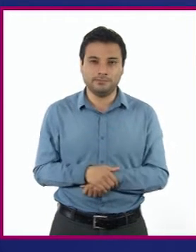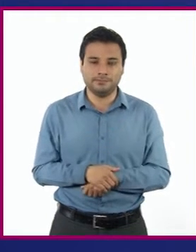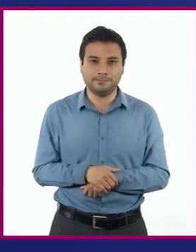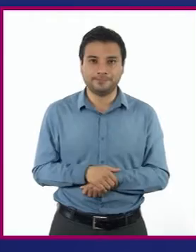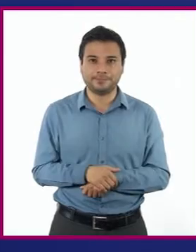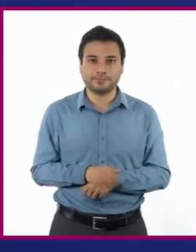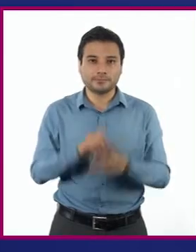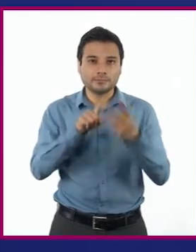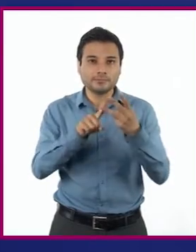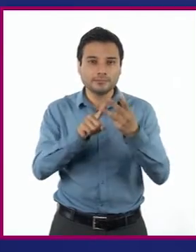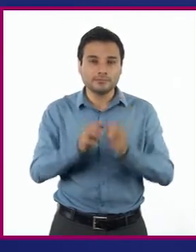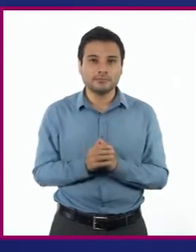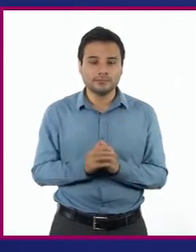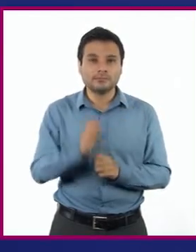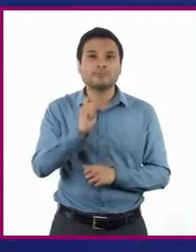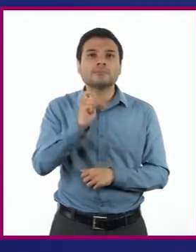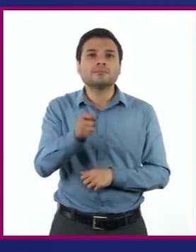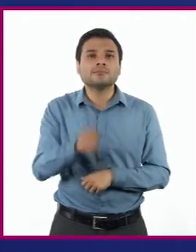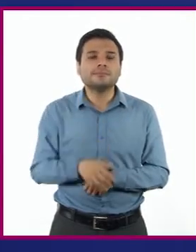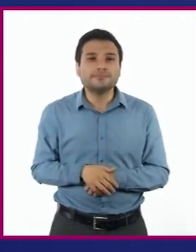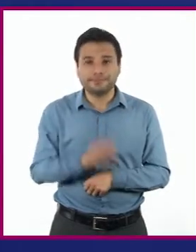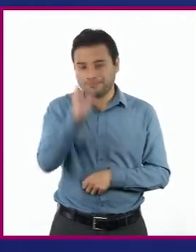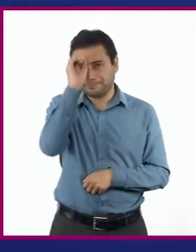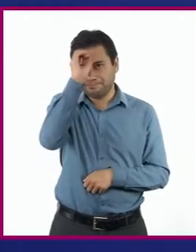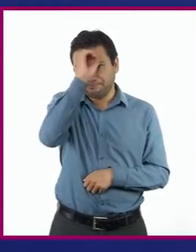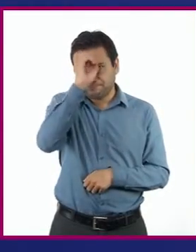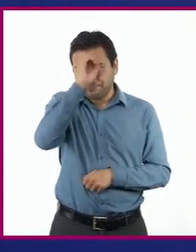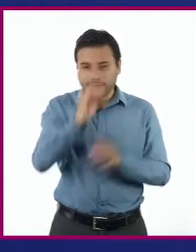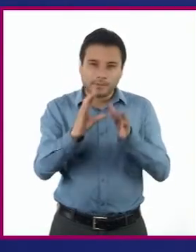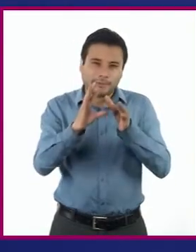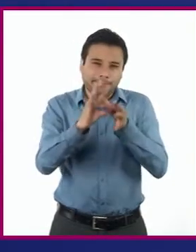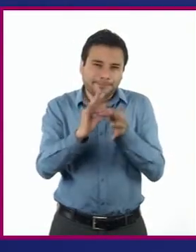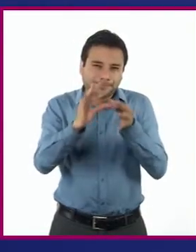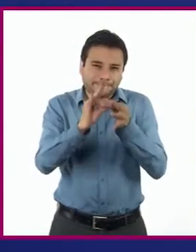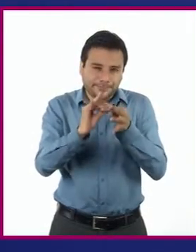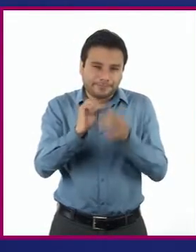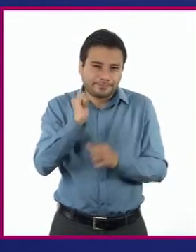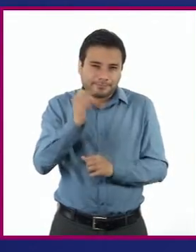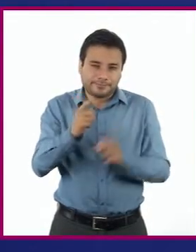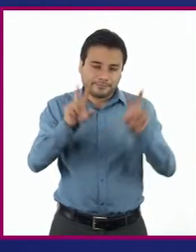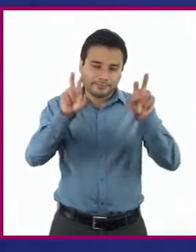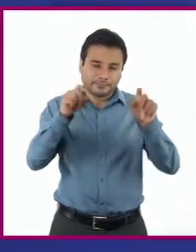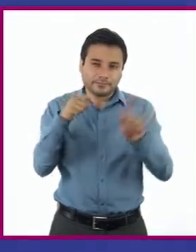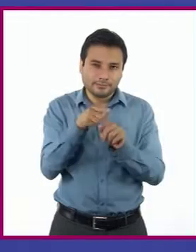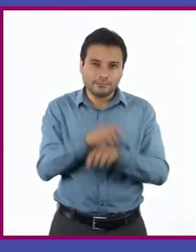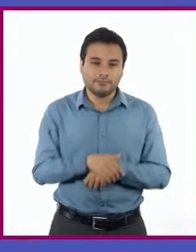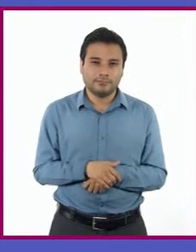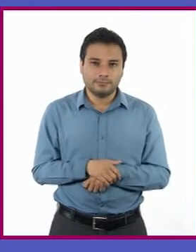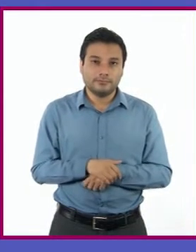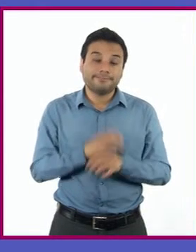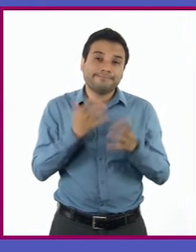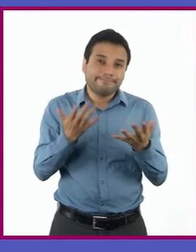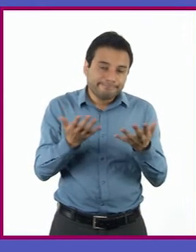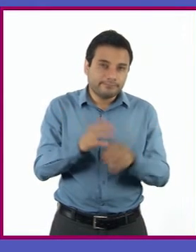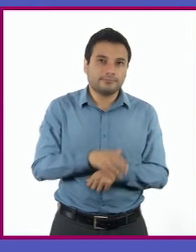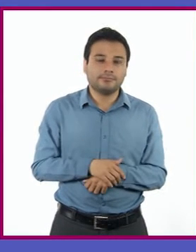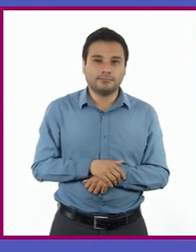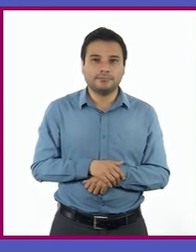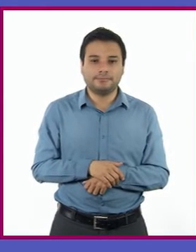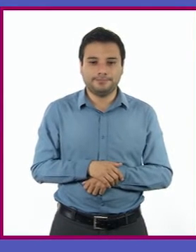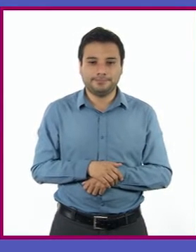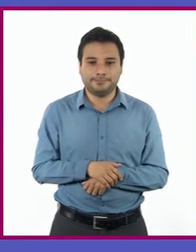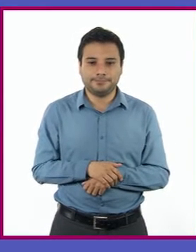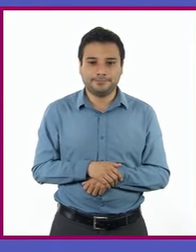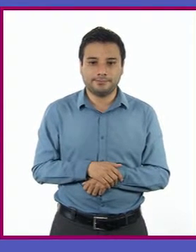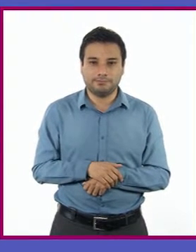los digresores, que introducen un comentario lateral en relación al tópico principal del discurso. Por cierto, a propósito, a